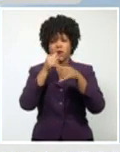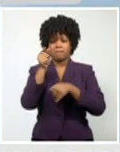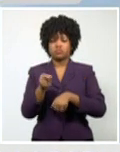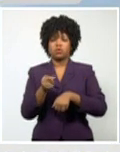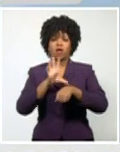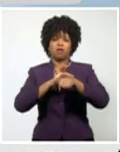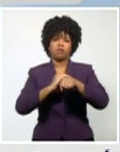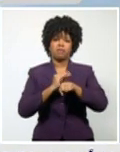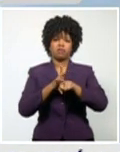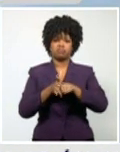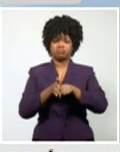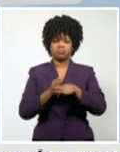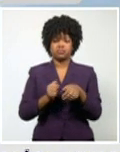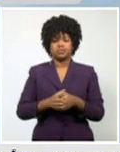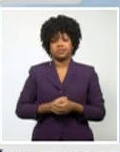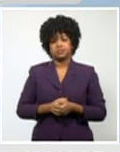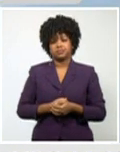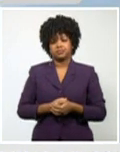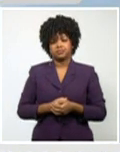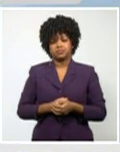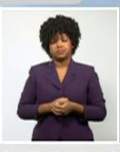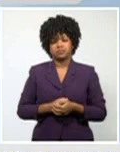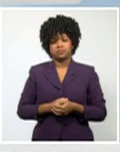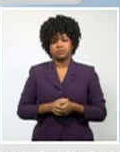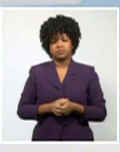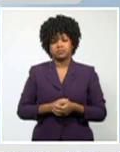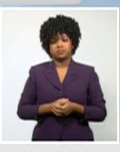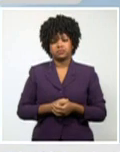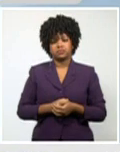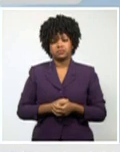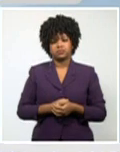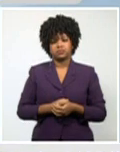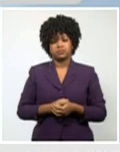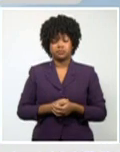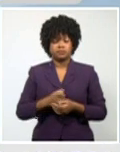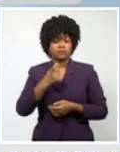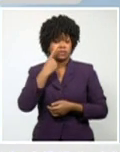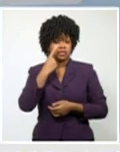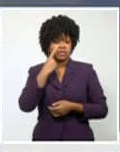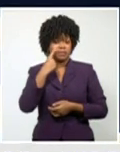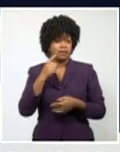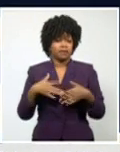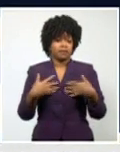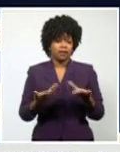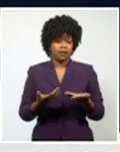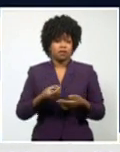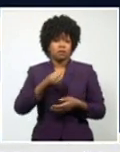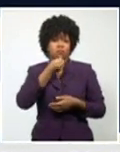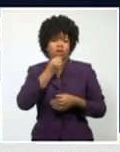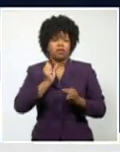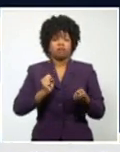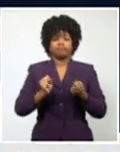ningún caso confirmado de la COVID-19, lo cual evidencia el posible control